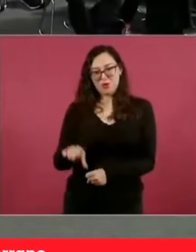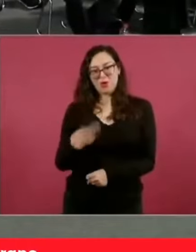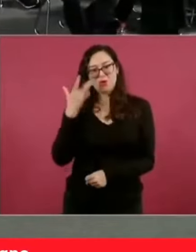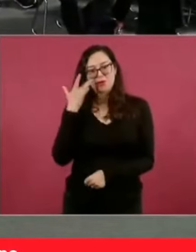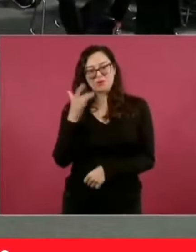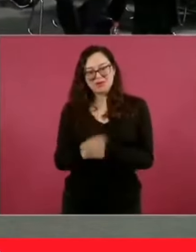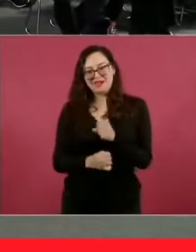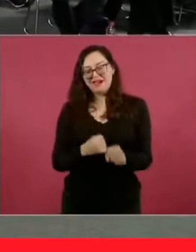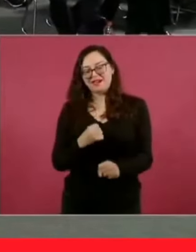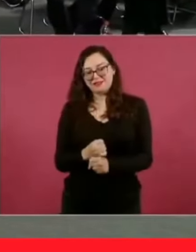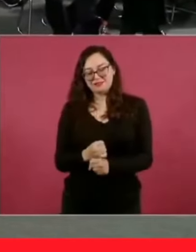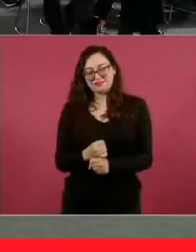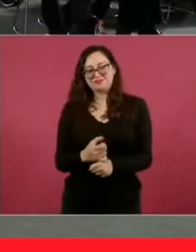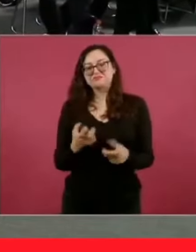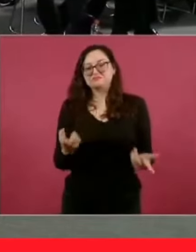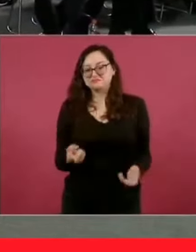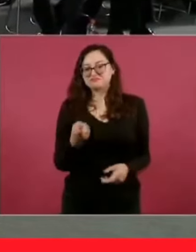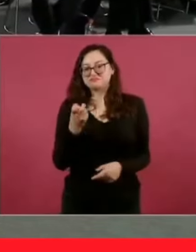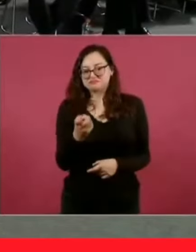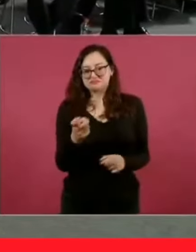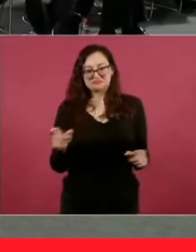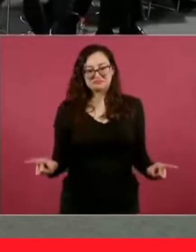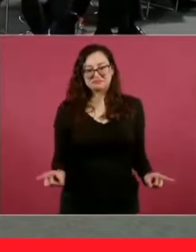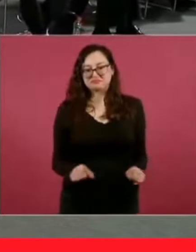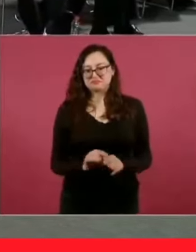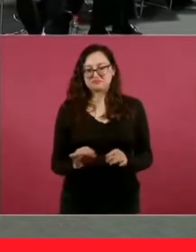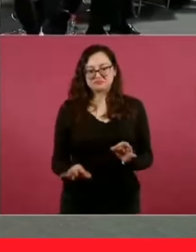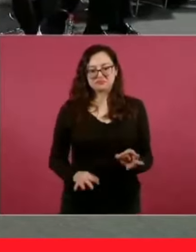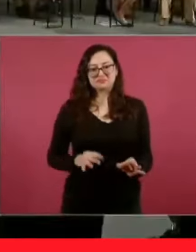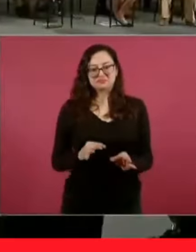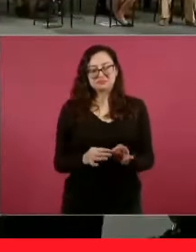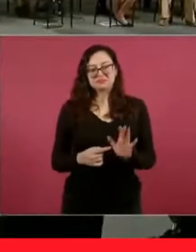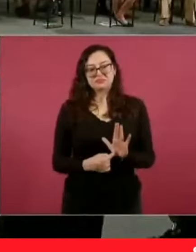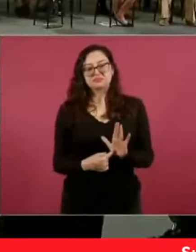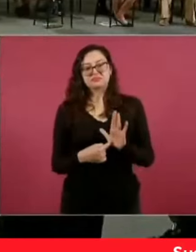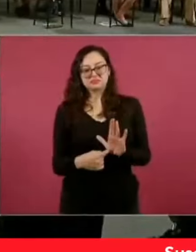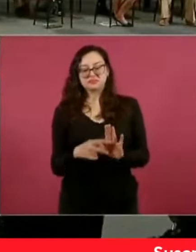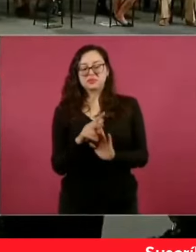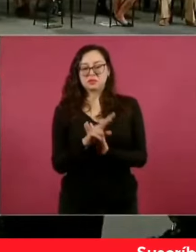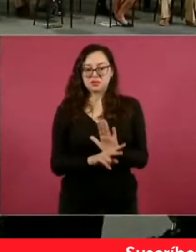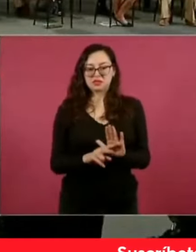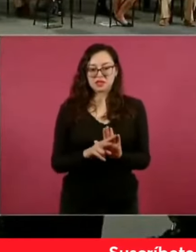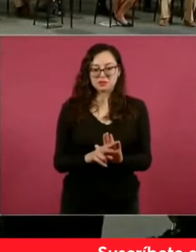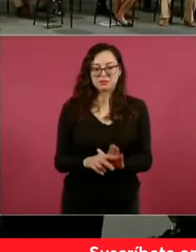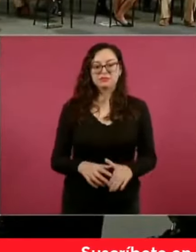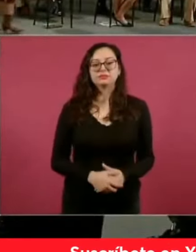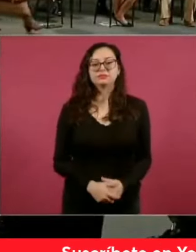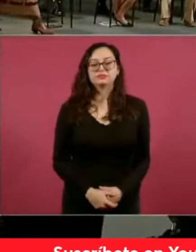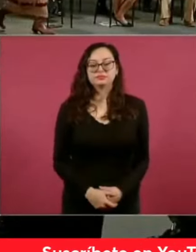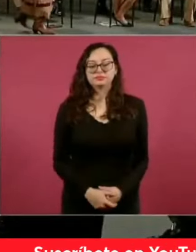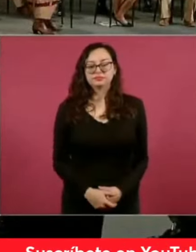por este espacio, y al final se pasará un video. Adelante. Gracias.